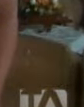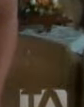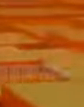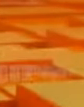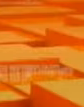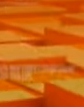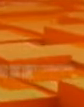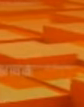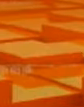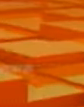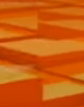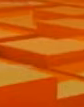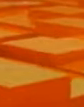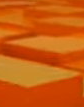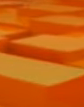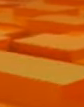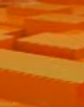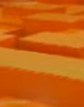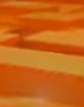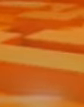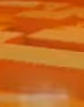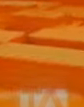horas.